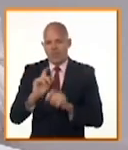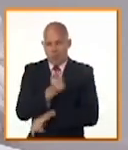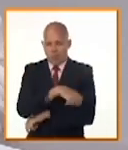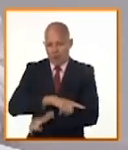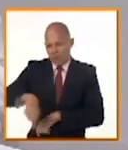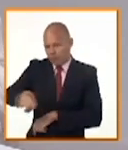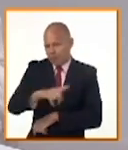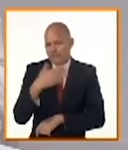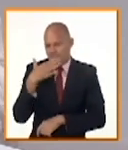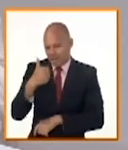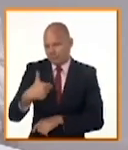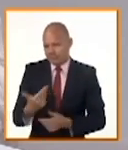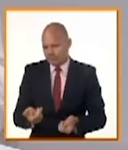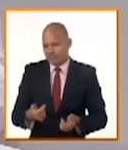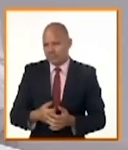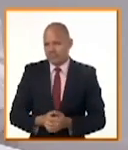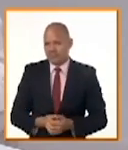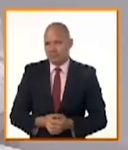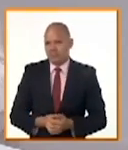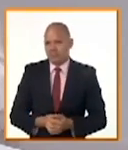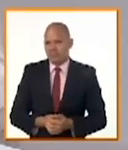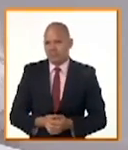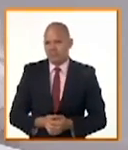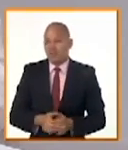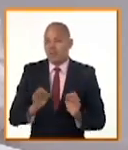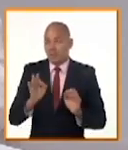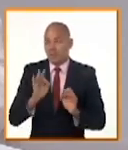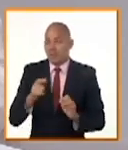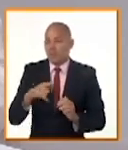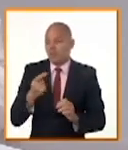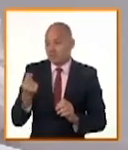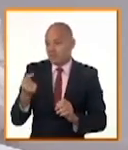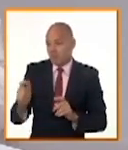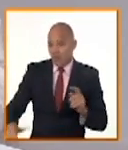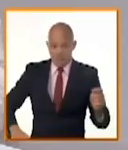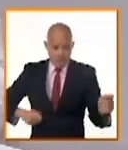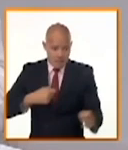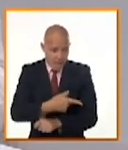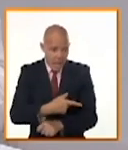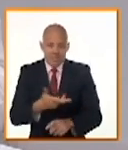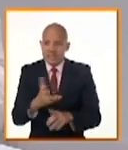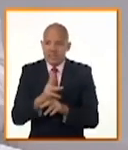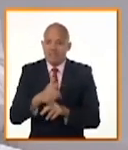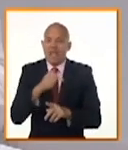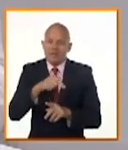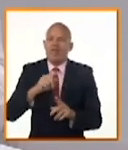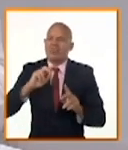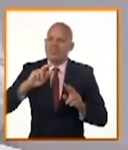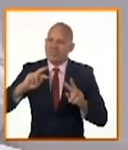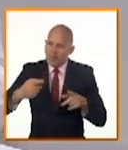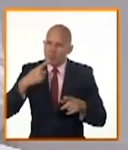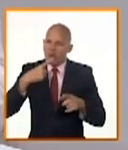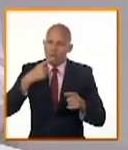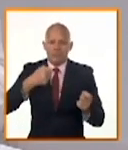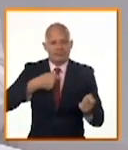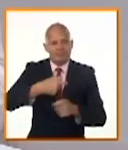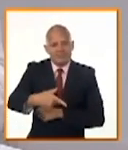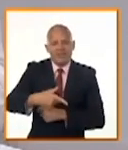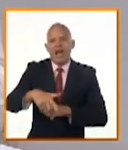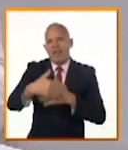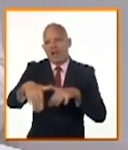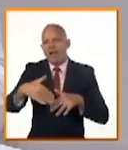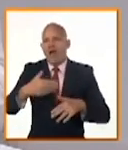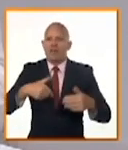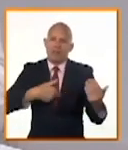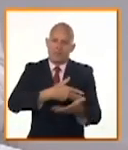sean en función de la población de la población de la sociedad y de la economía en su en su gran magnitud Y entonces Bueno también se da la posibilidad